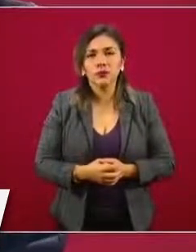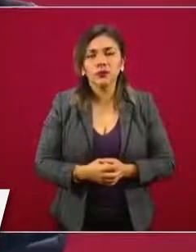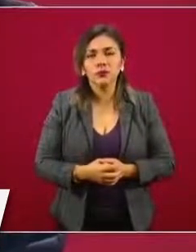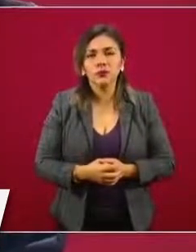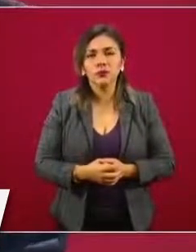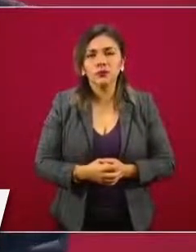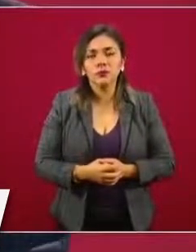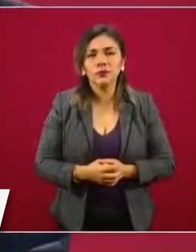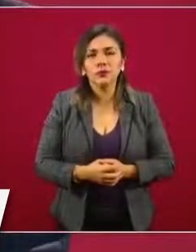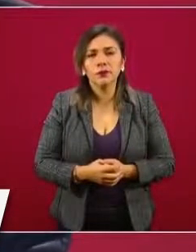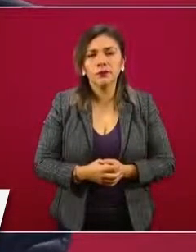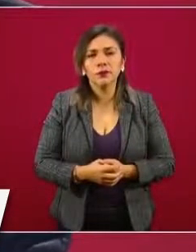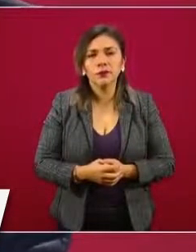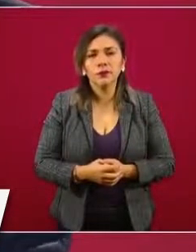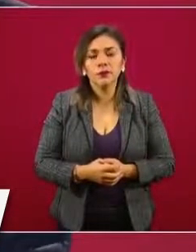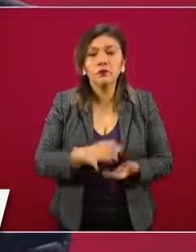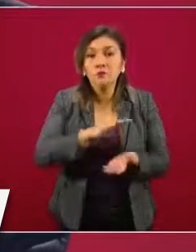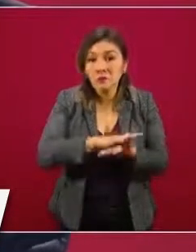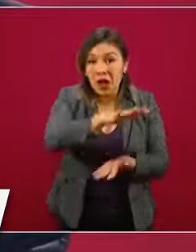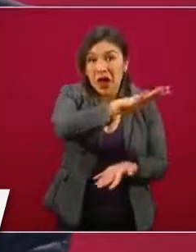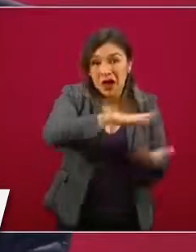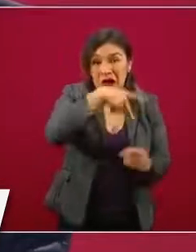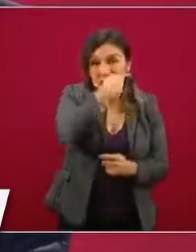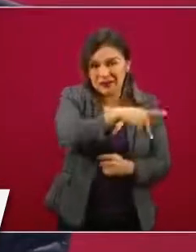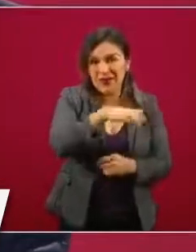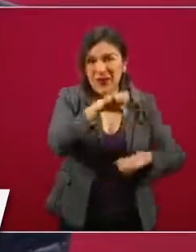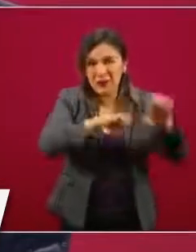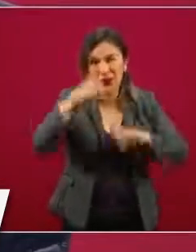mayoría están